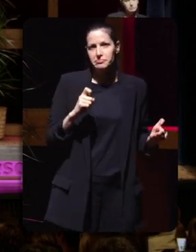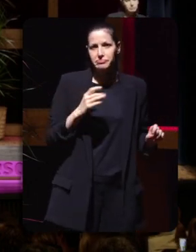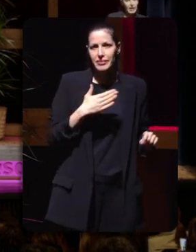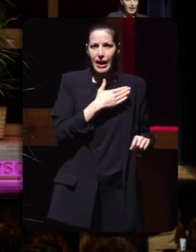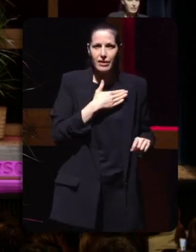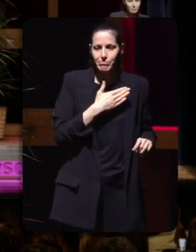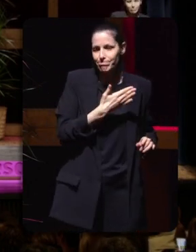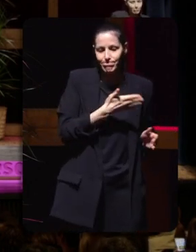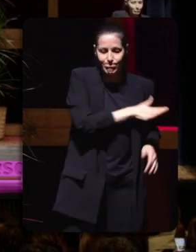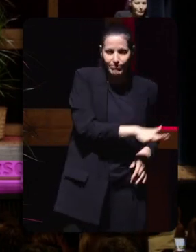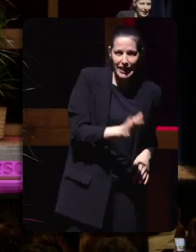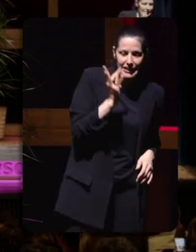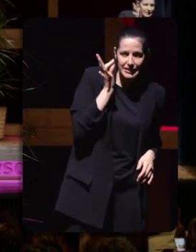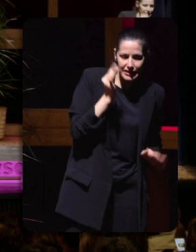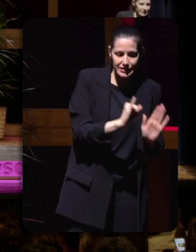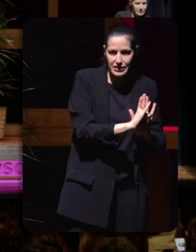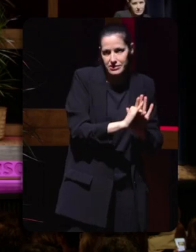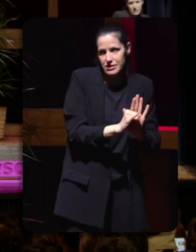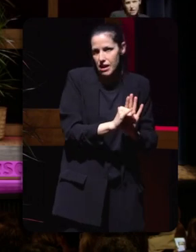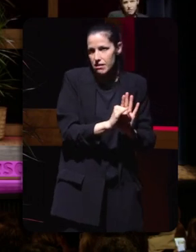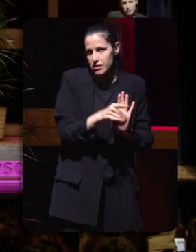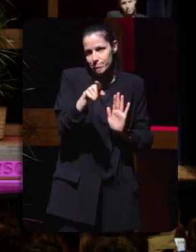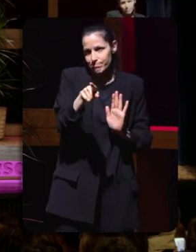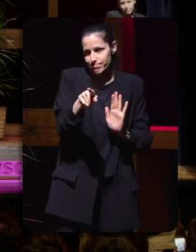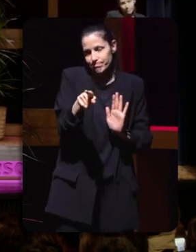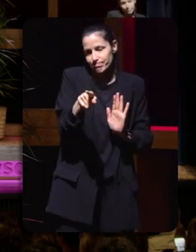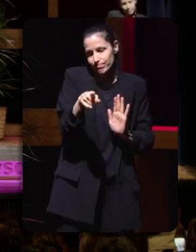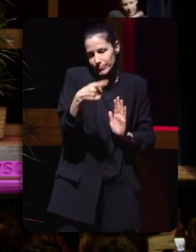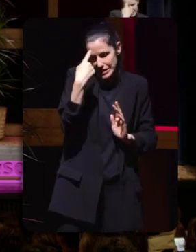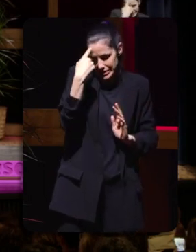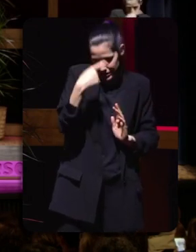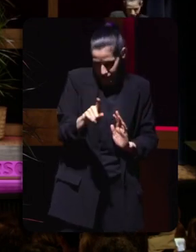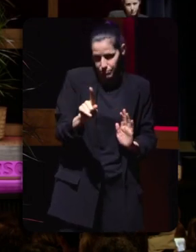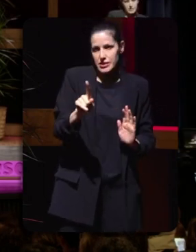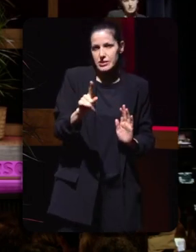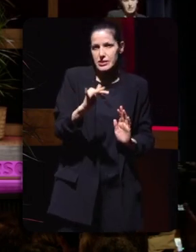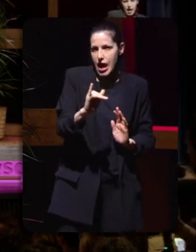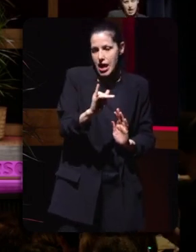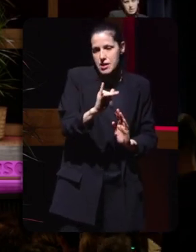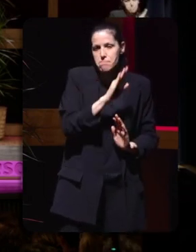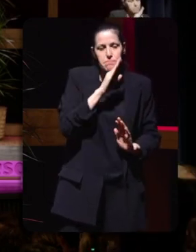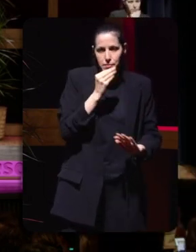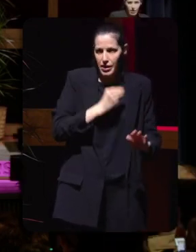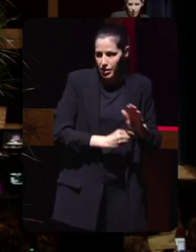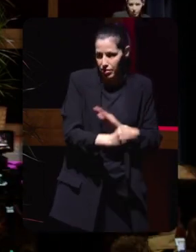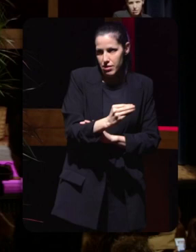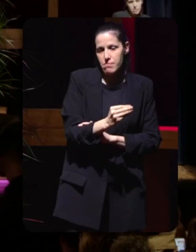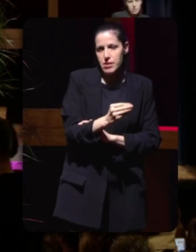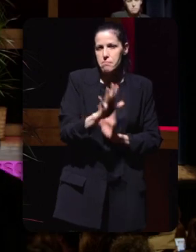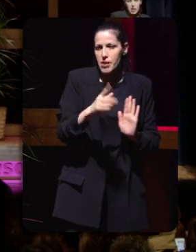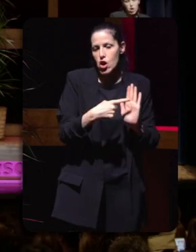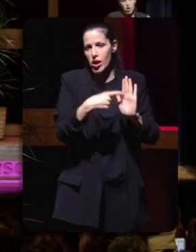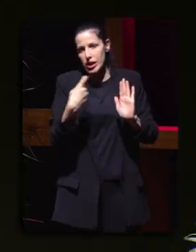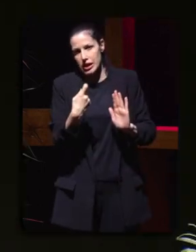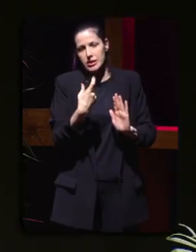sean que tengan el deber ser de ser madres pues por lo menos no le claquen El Deber ser de ser súper jefa de ser súper profesional de ser